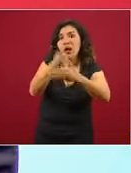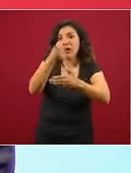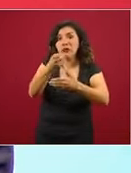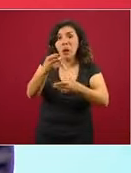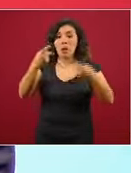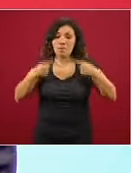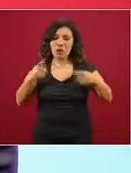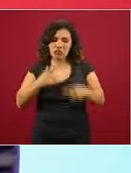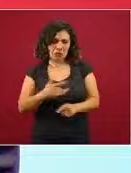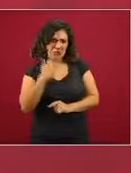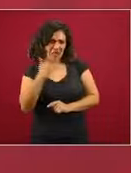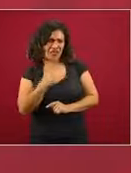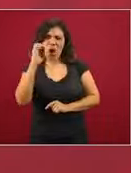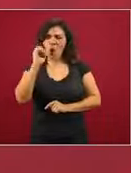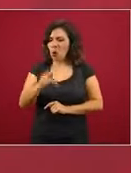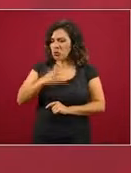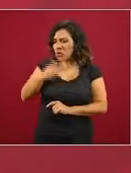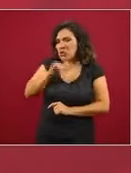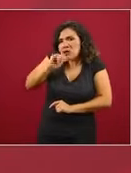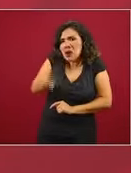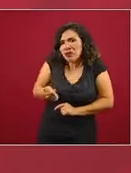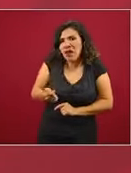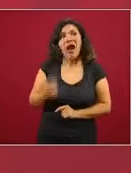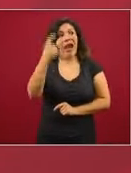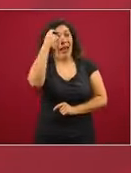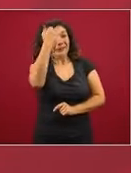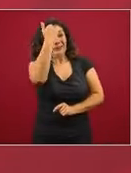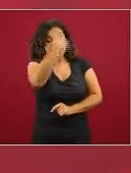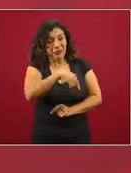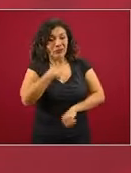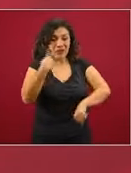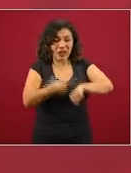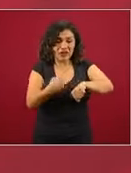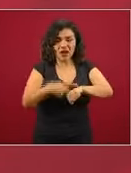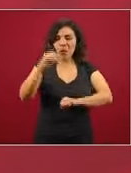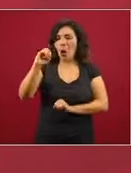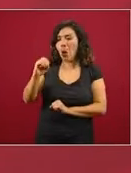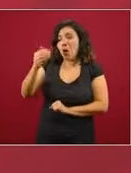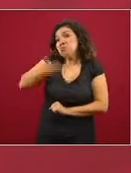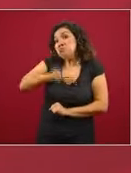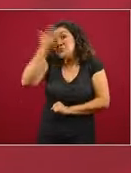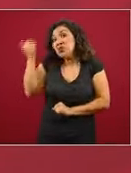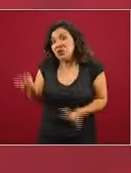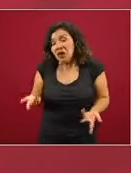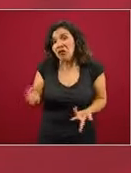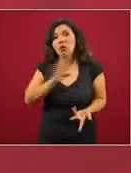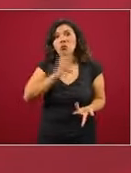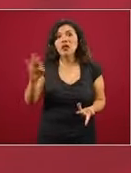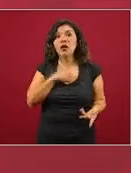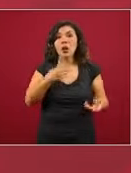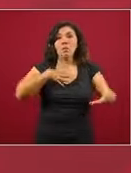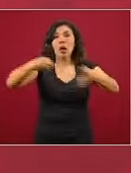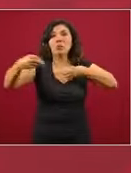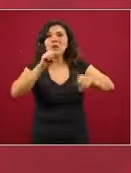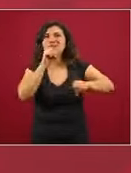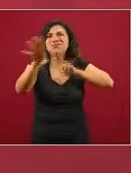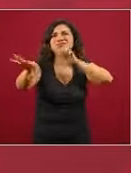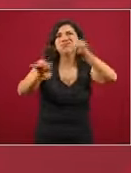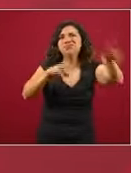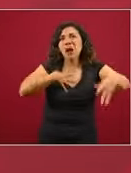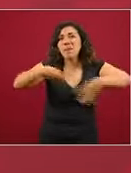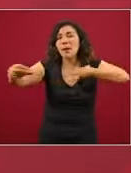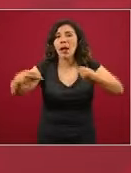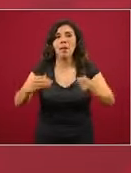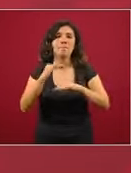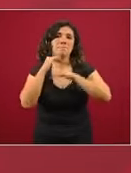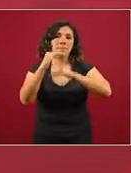o sin síntomas, conscientes o inconscientes de que tienen los síntomas, pudieran estar propagando el virus. Esa es la